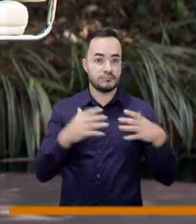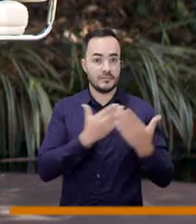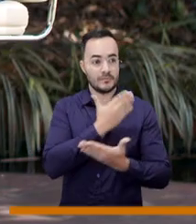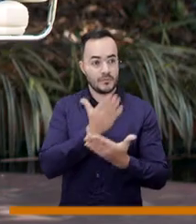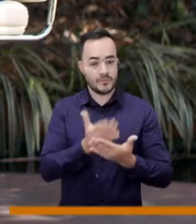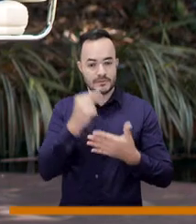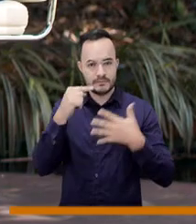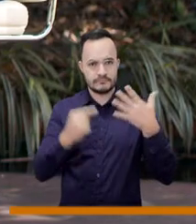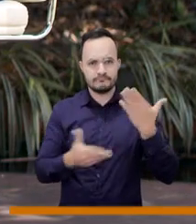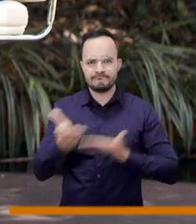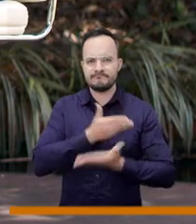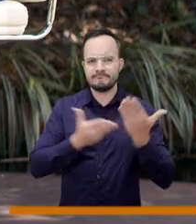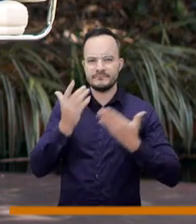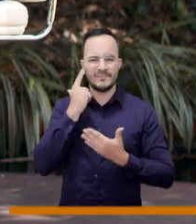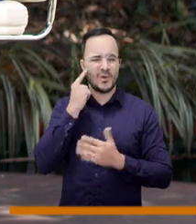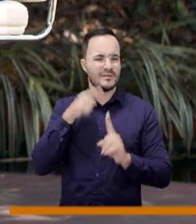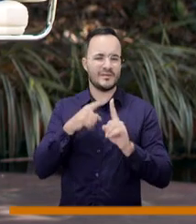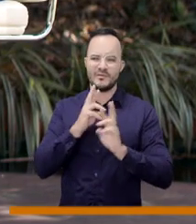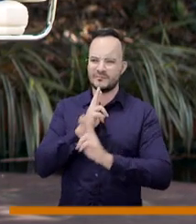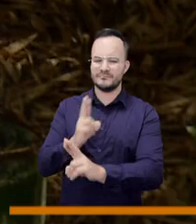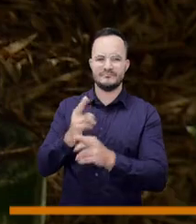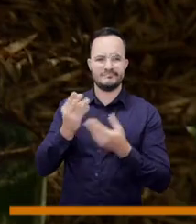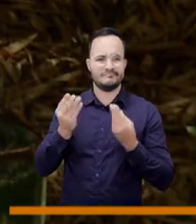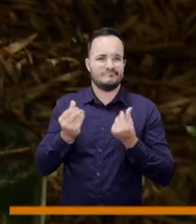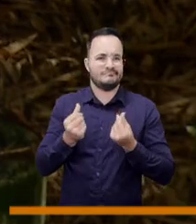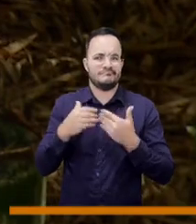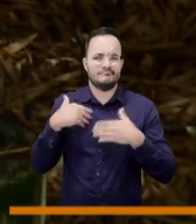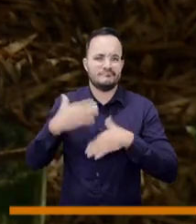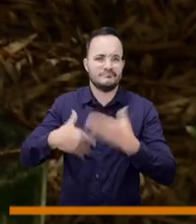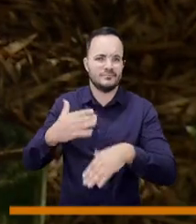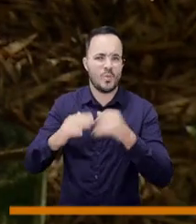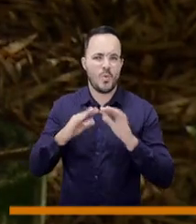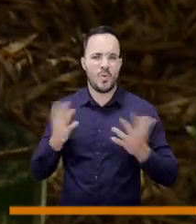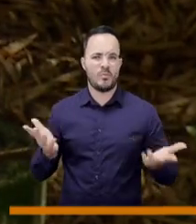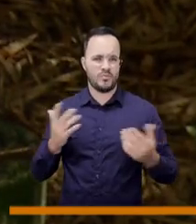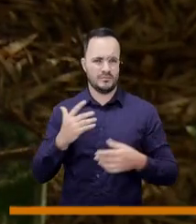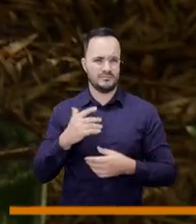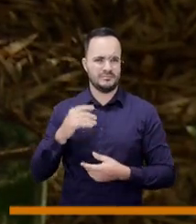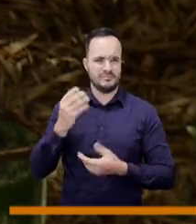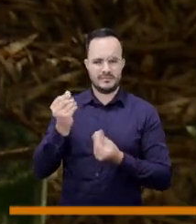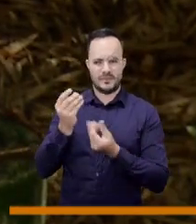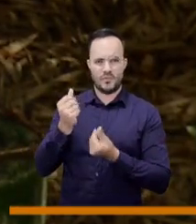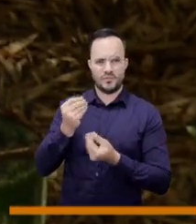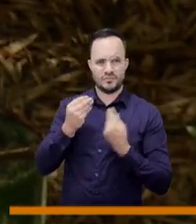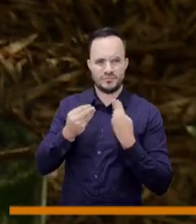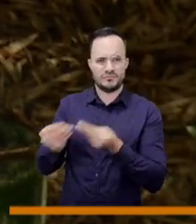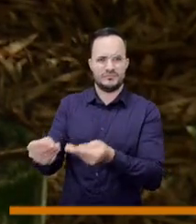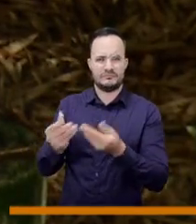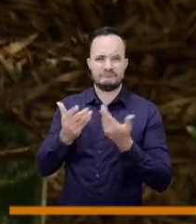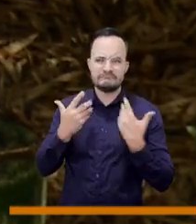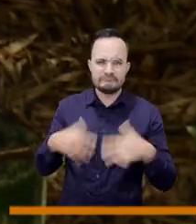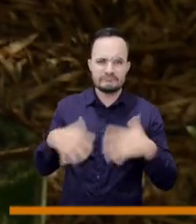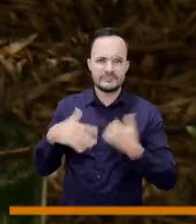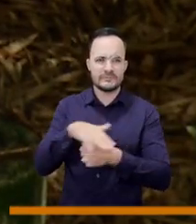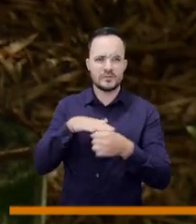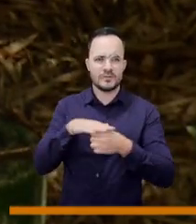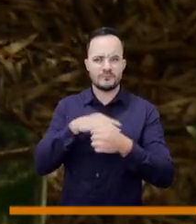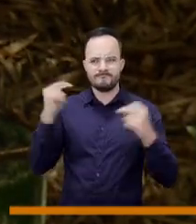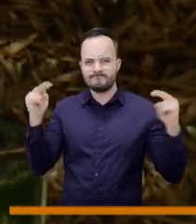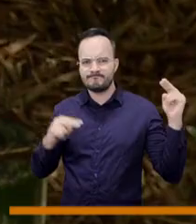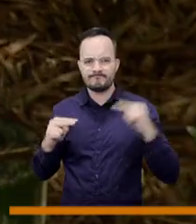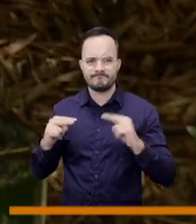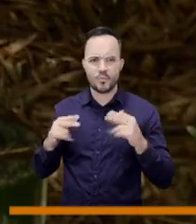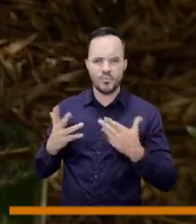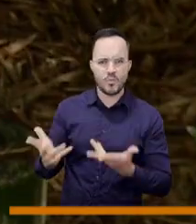necesarias para que puedan avanzar en cualquier proceso sobre la situación financiera y los recursos públicos que están invertidos allí, de los